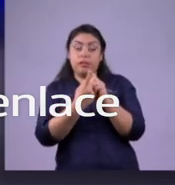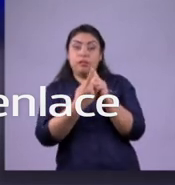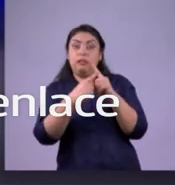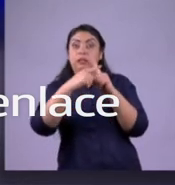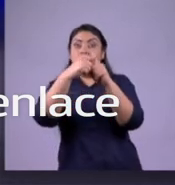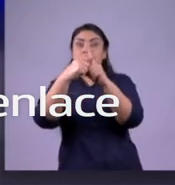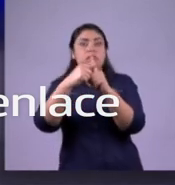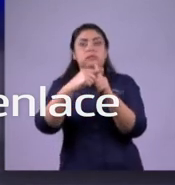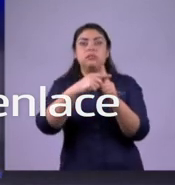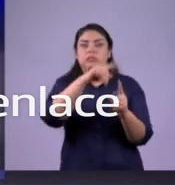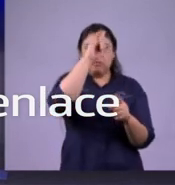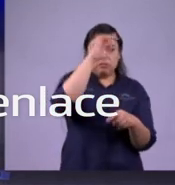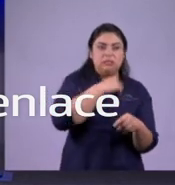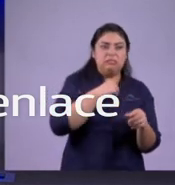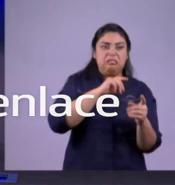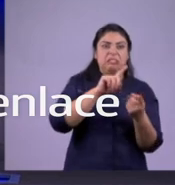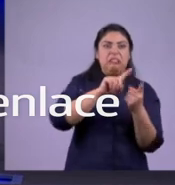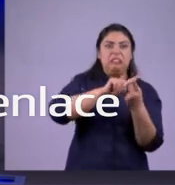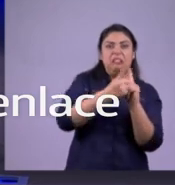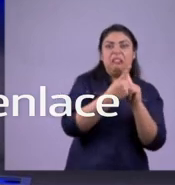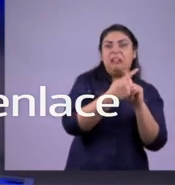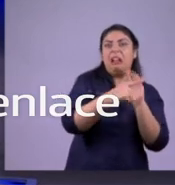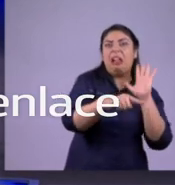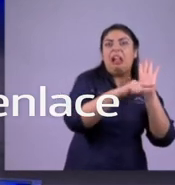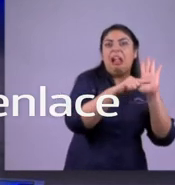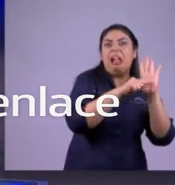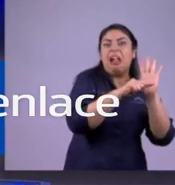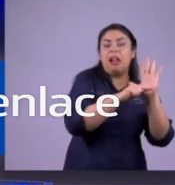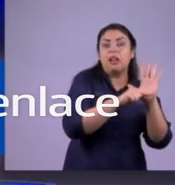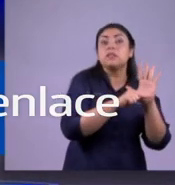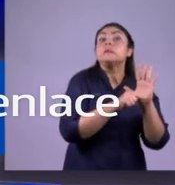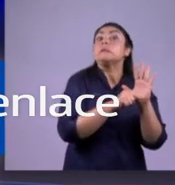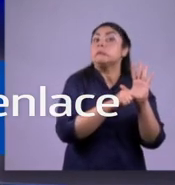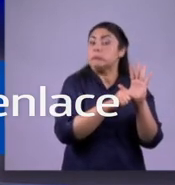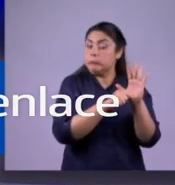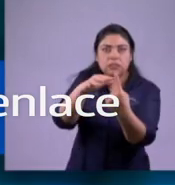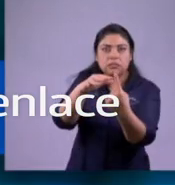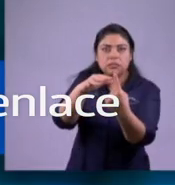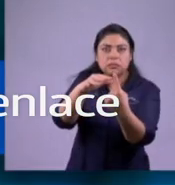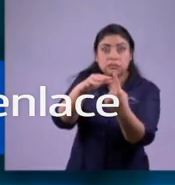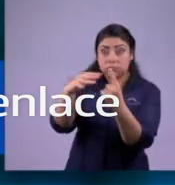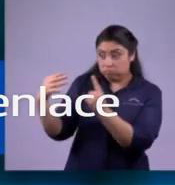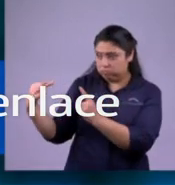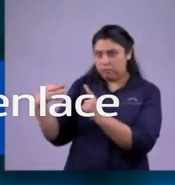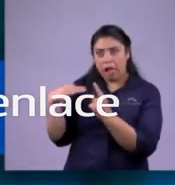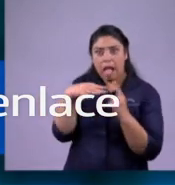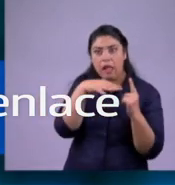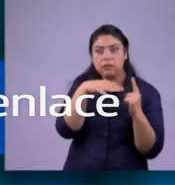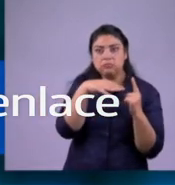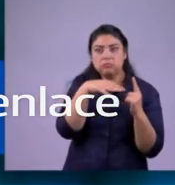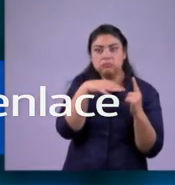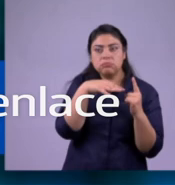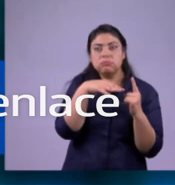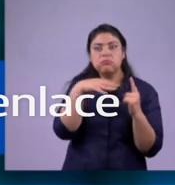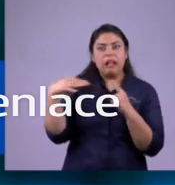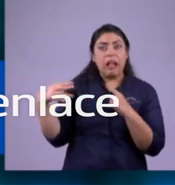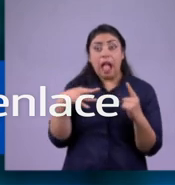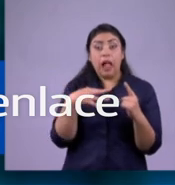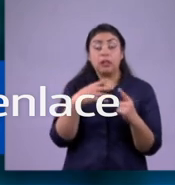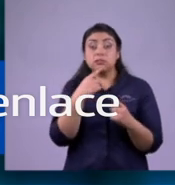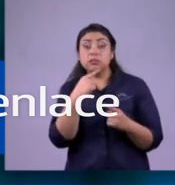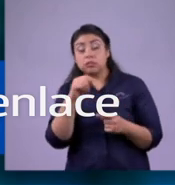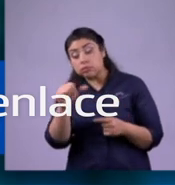manera que experimentemos la voluntad de dios sino opuesta a eso verso 20 y el que fue sembrado en